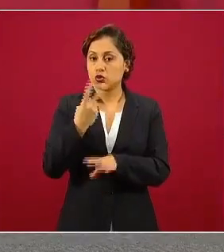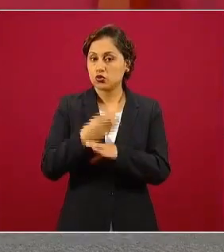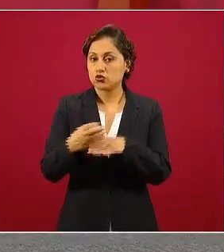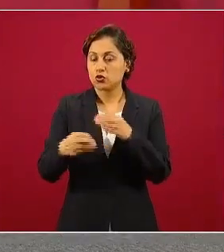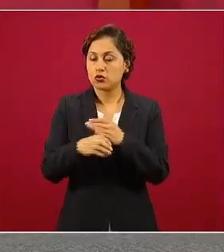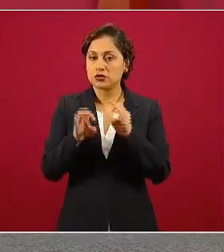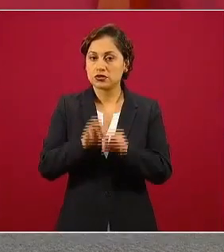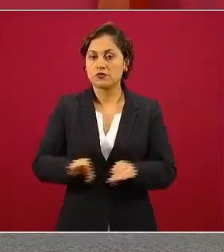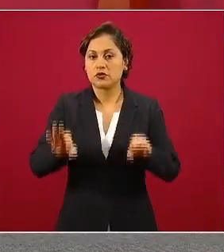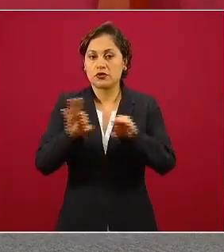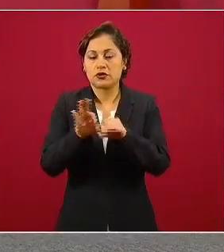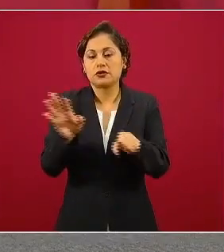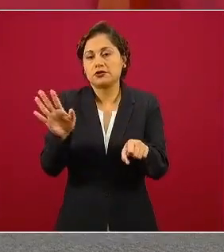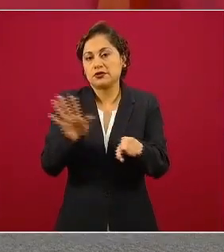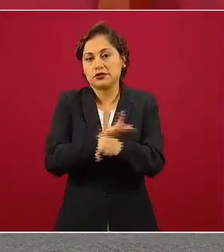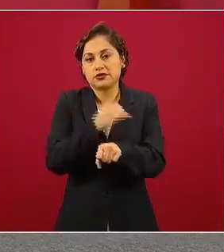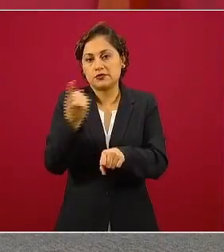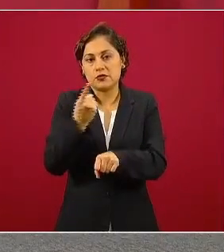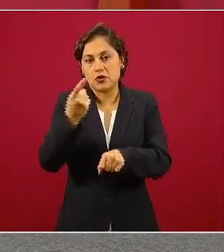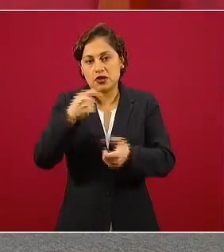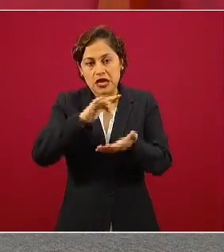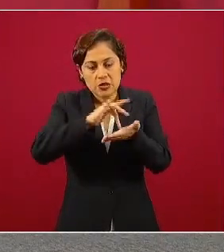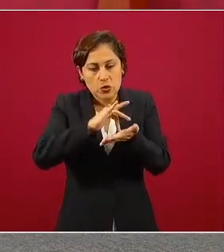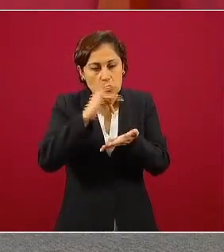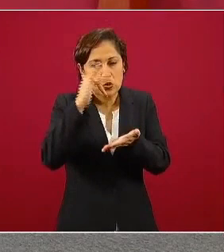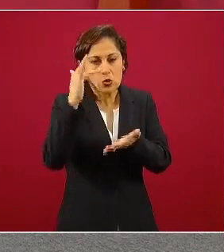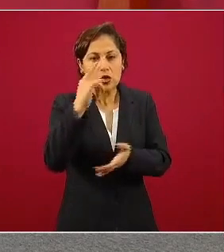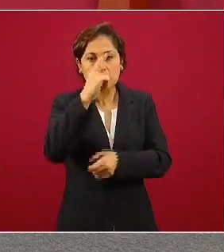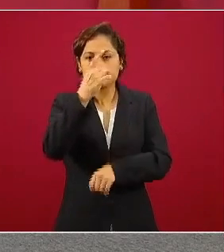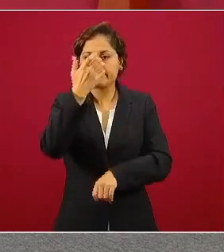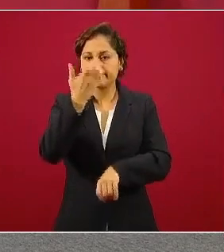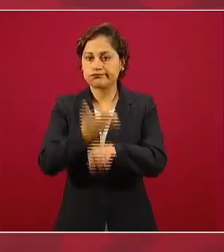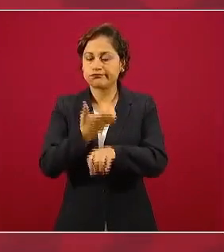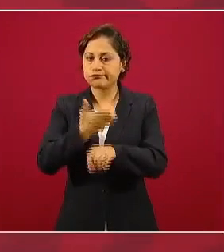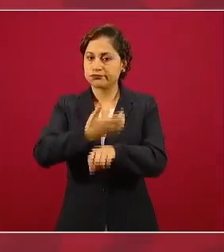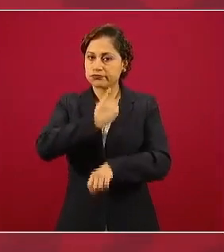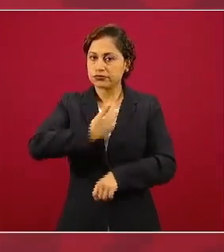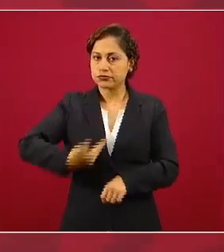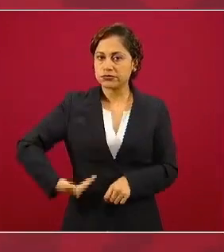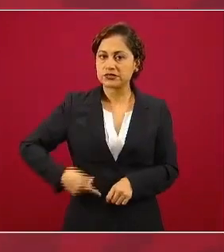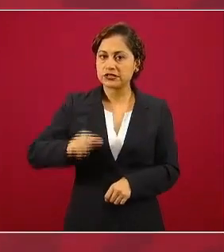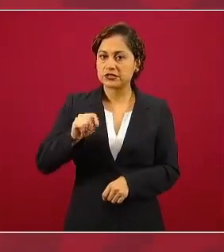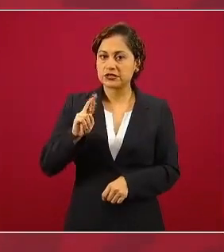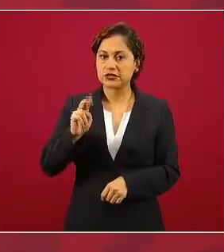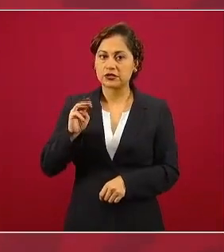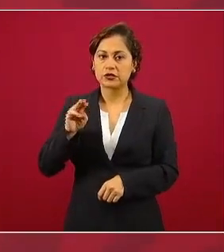agradecimiento al presidente Trump por su apoyo,